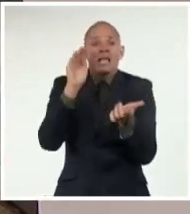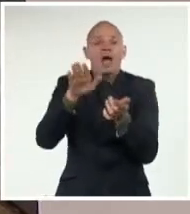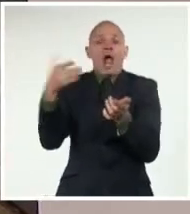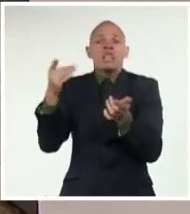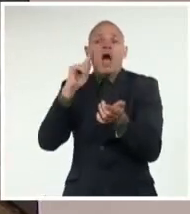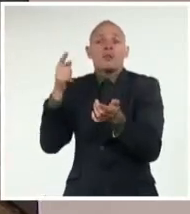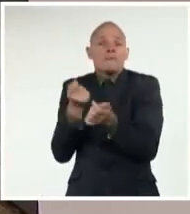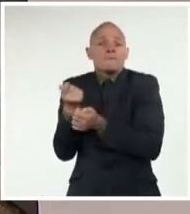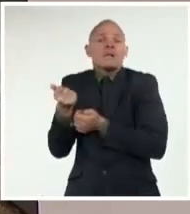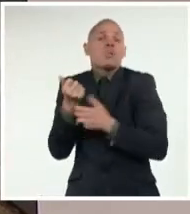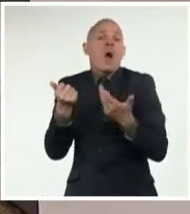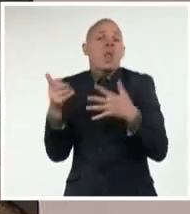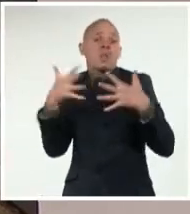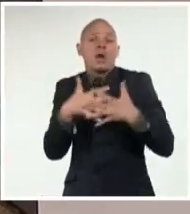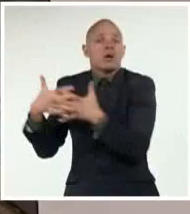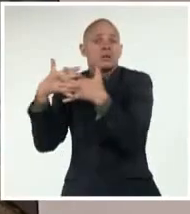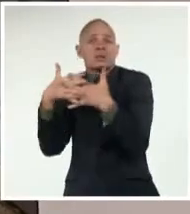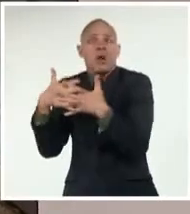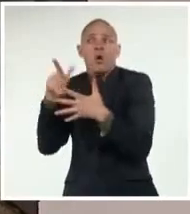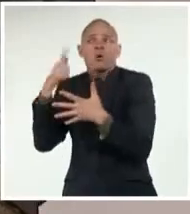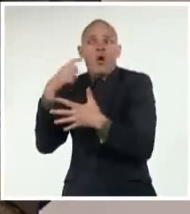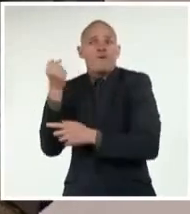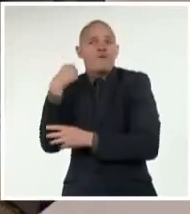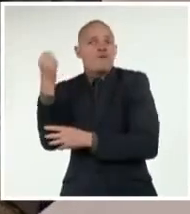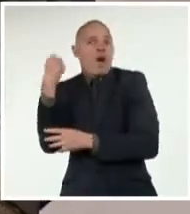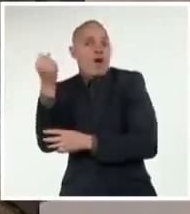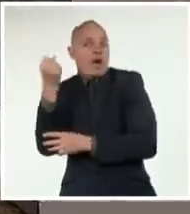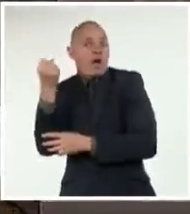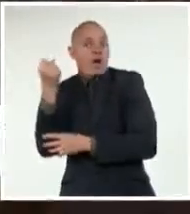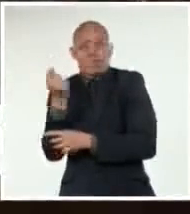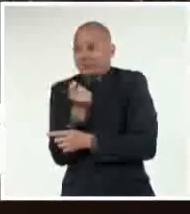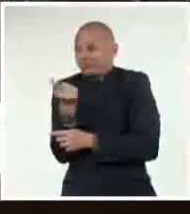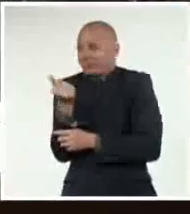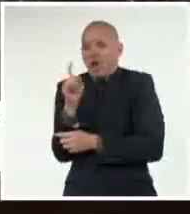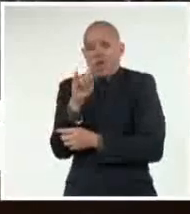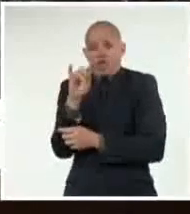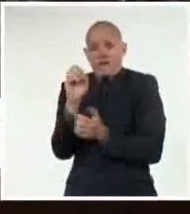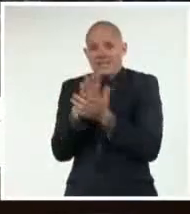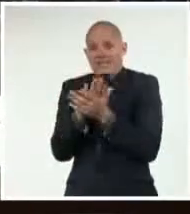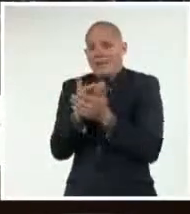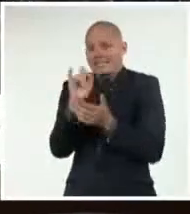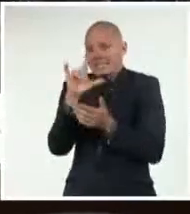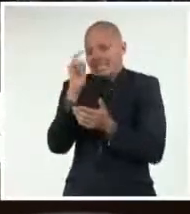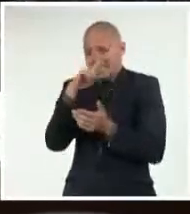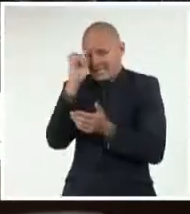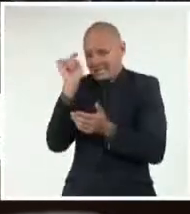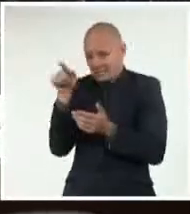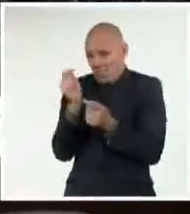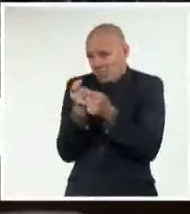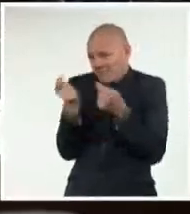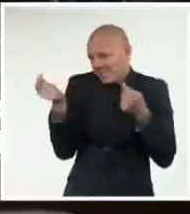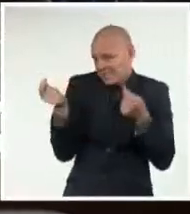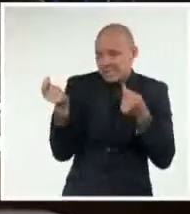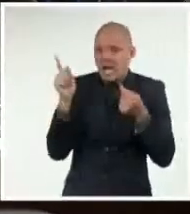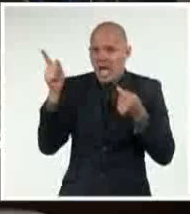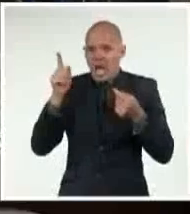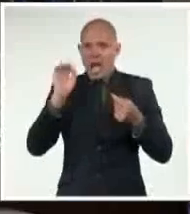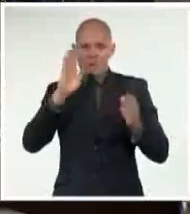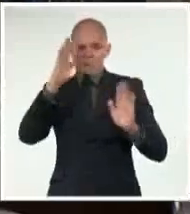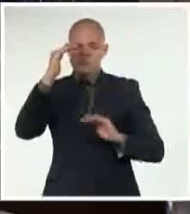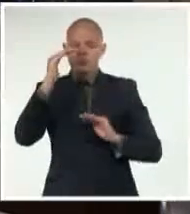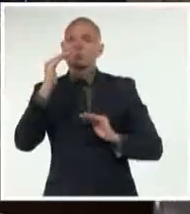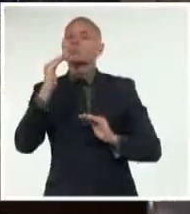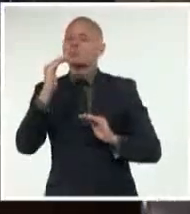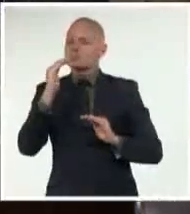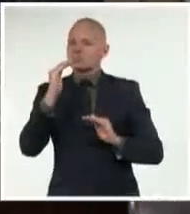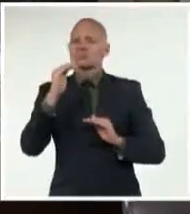historia y a solo 90 millas de sus costas. Puede decirse que expresamos la